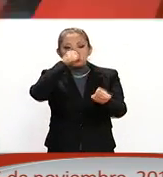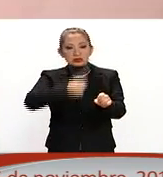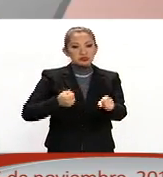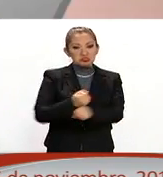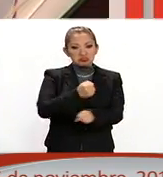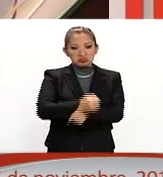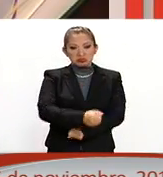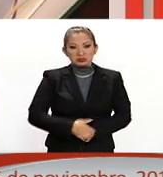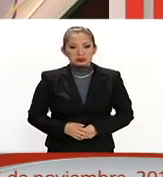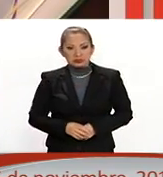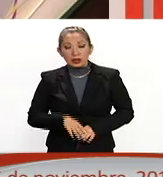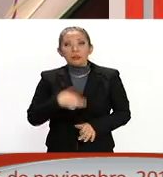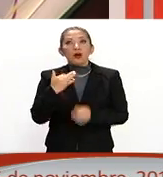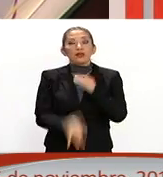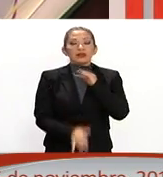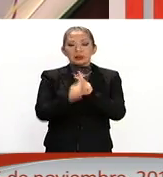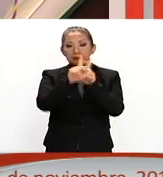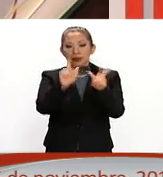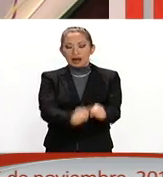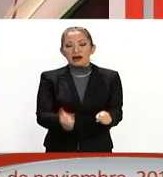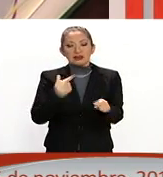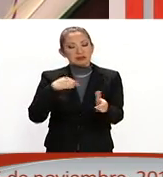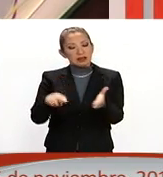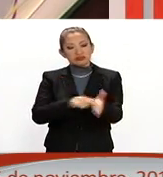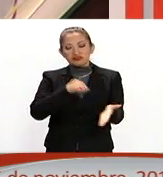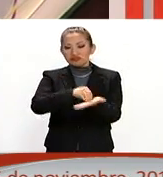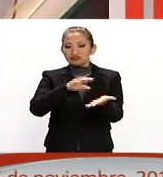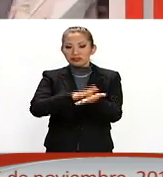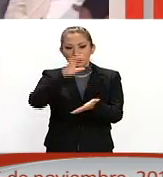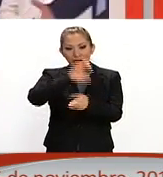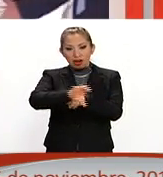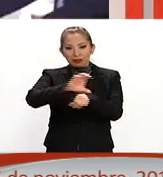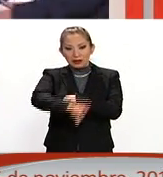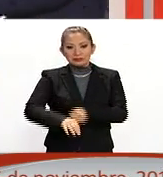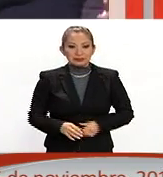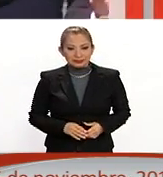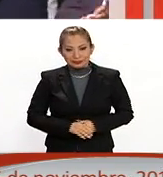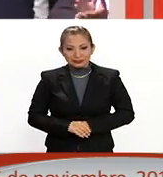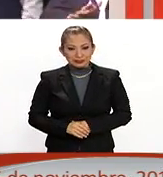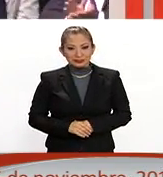violencia. Por fin la paz está firmada en Colombia.